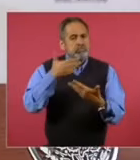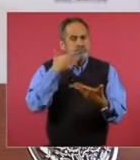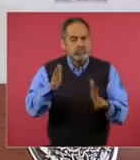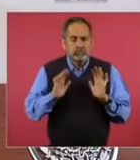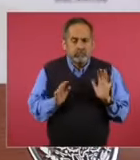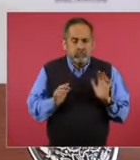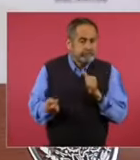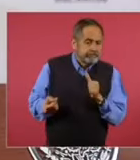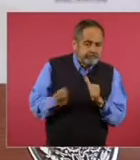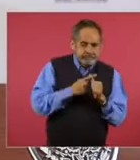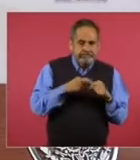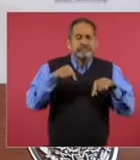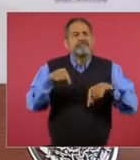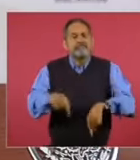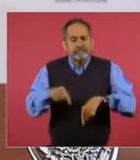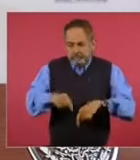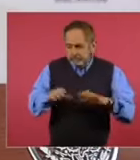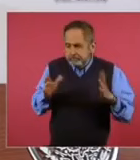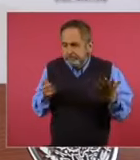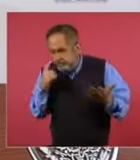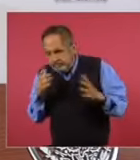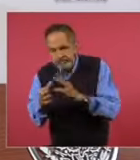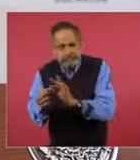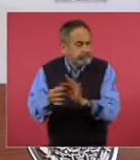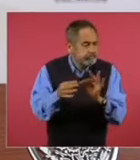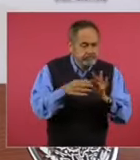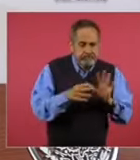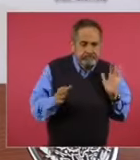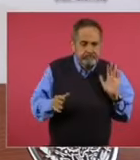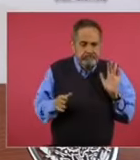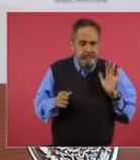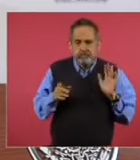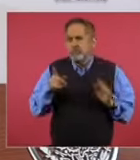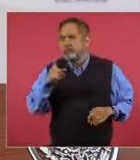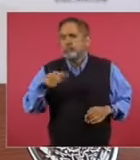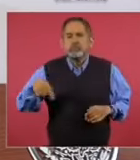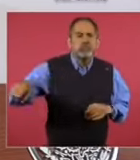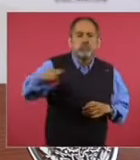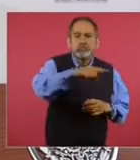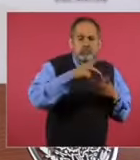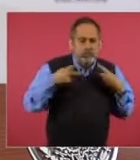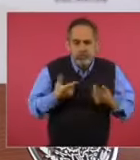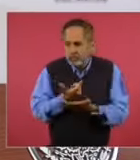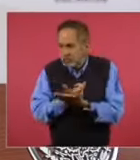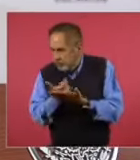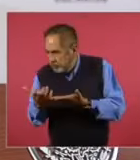no le falten los ingresos a los mexicanos.